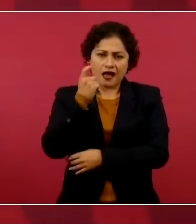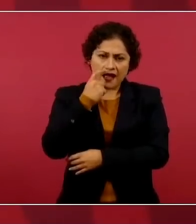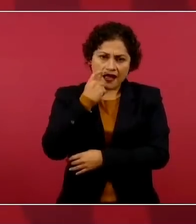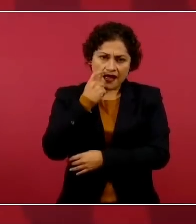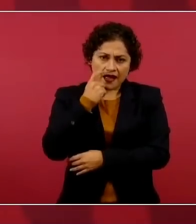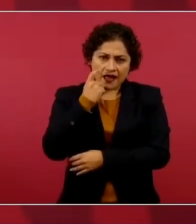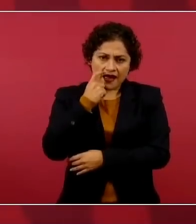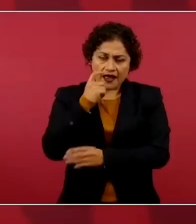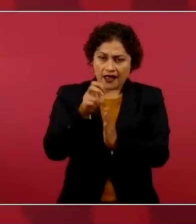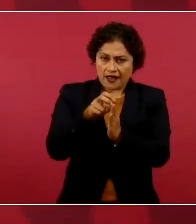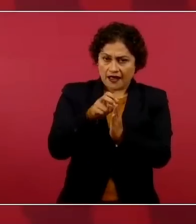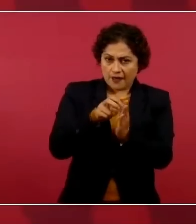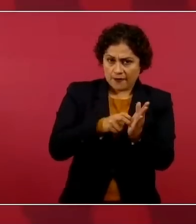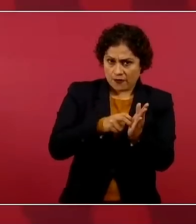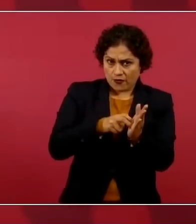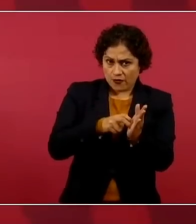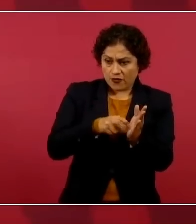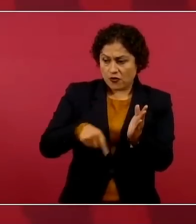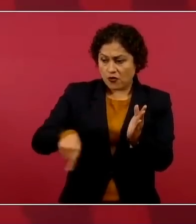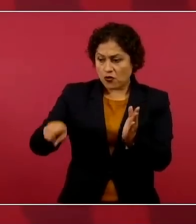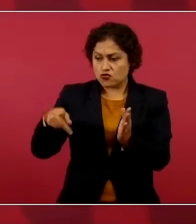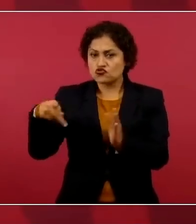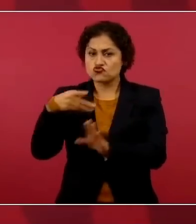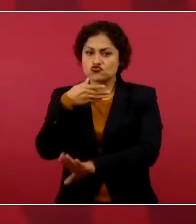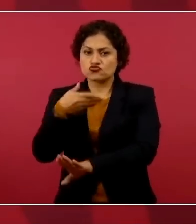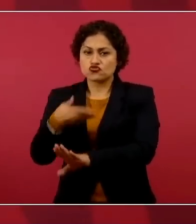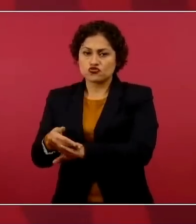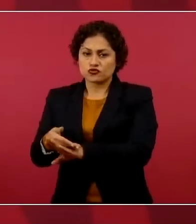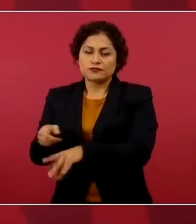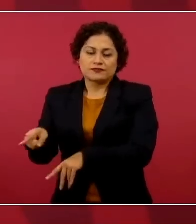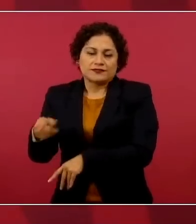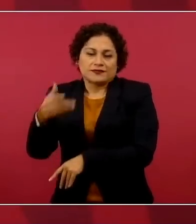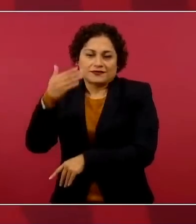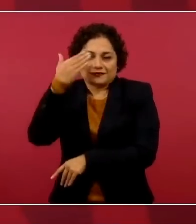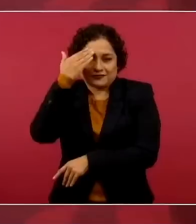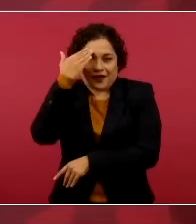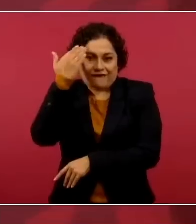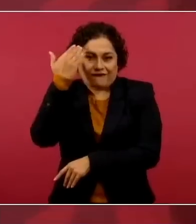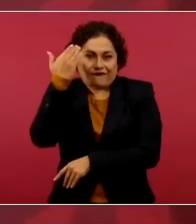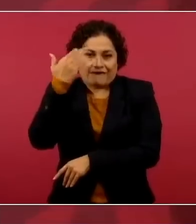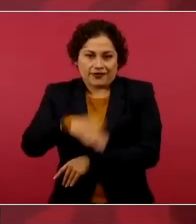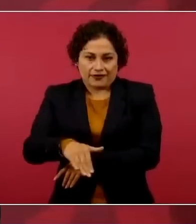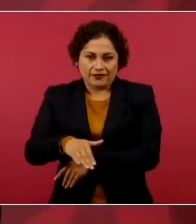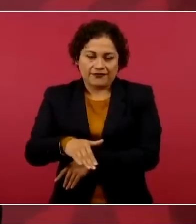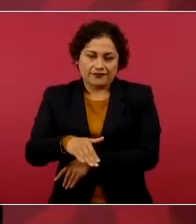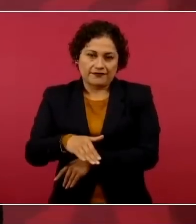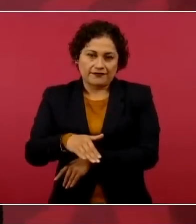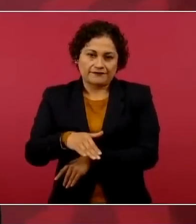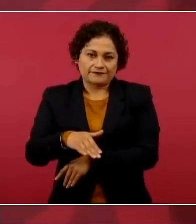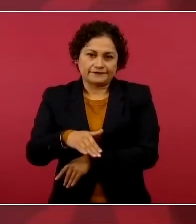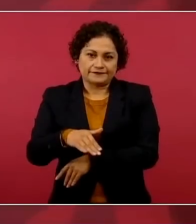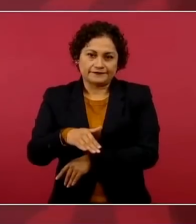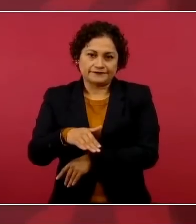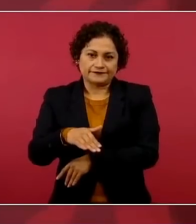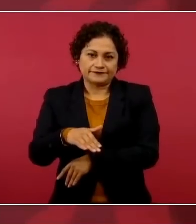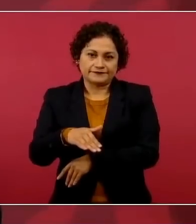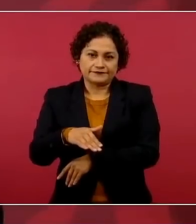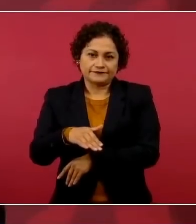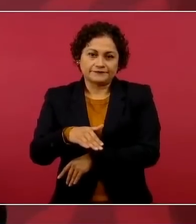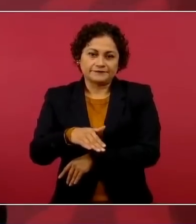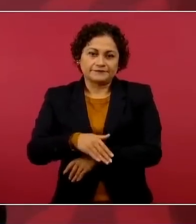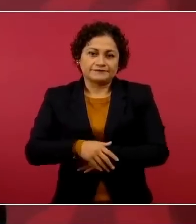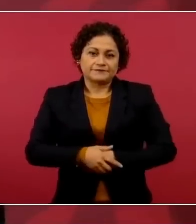una modificación que les afectara, no